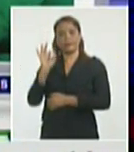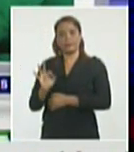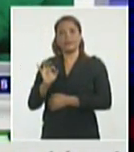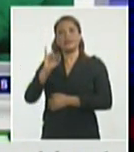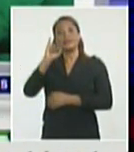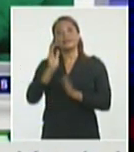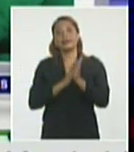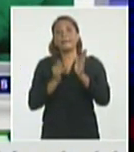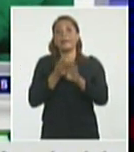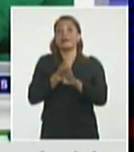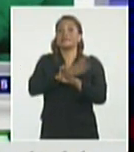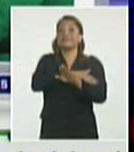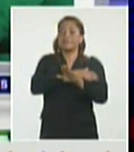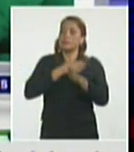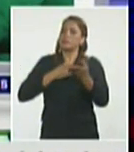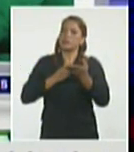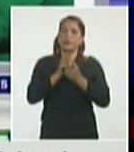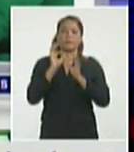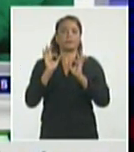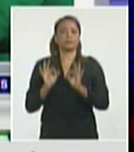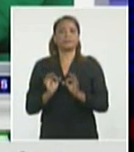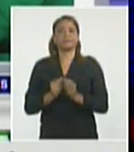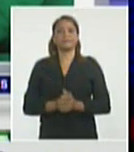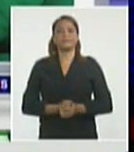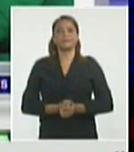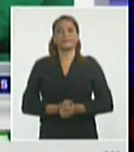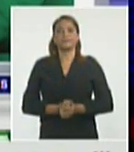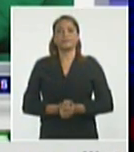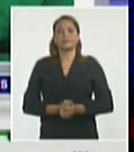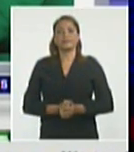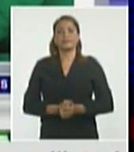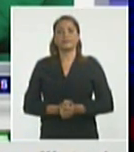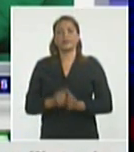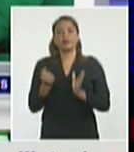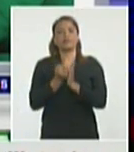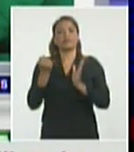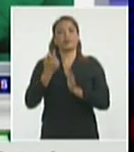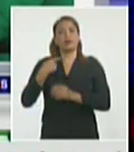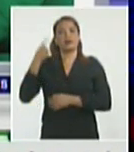que mantenemos este comportamiento. De los diagnosticados ayer,